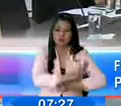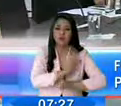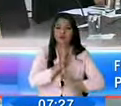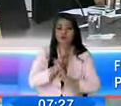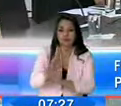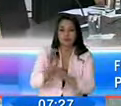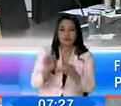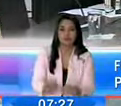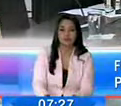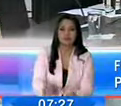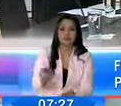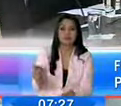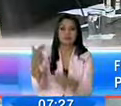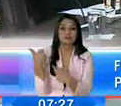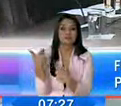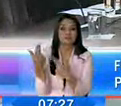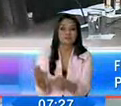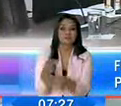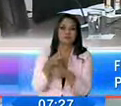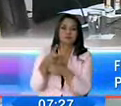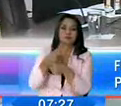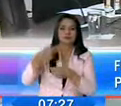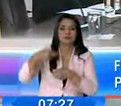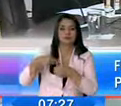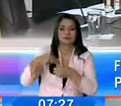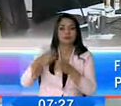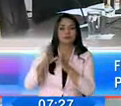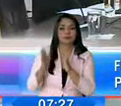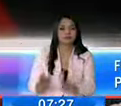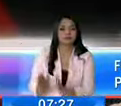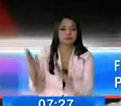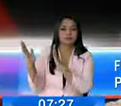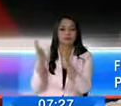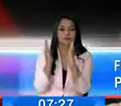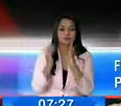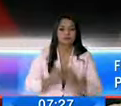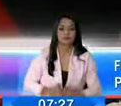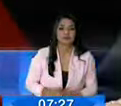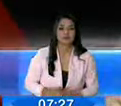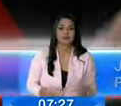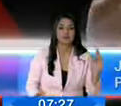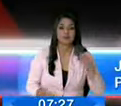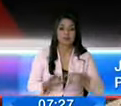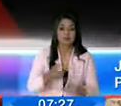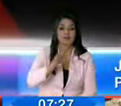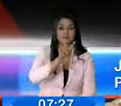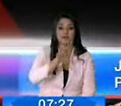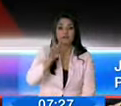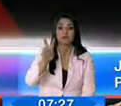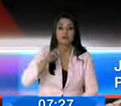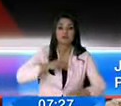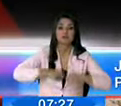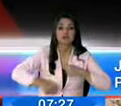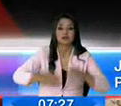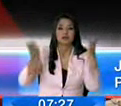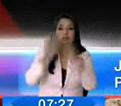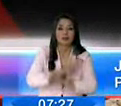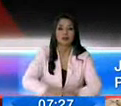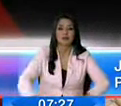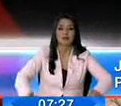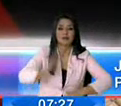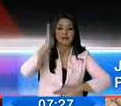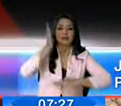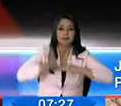cabo el Consejo de Participación Ciudadana y Control Social Transitorio. Hasta el 22 de mayo termina el plazo que